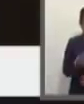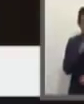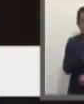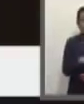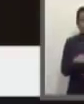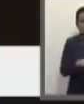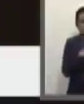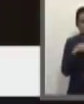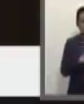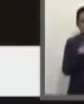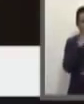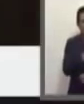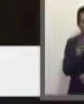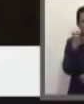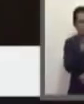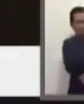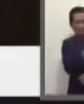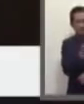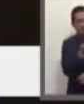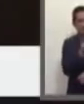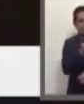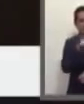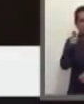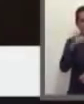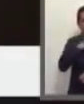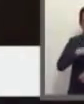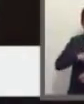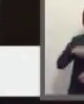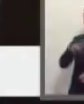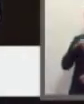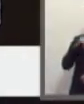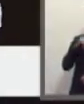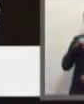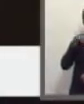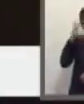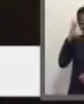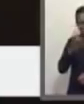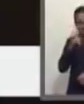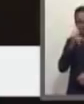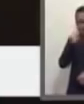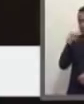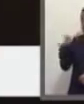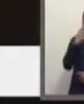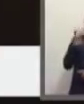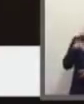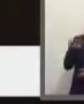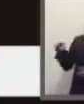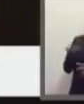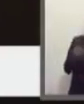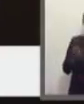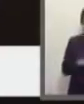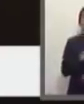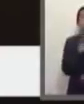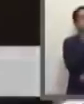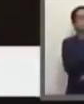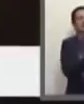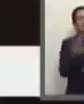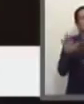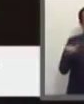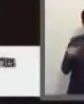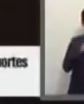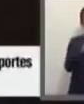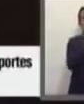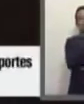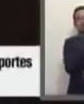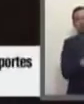a descalificar la opción de Toluca y de Santa Lucía. Porque es su despedida, es su negocio. A Peña no